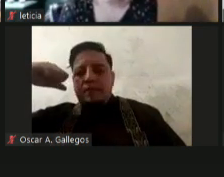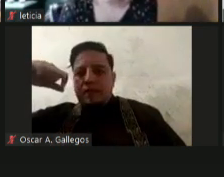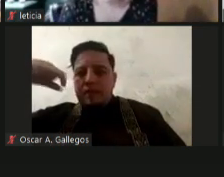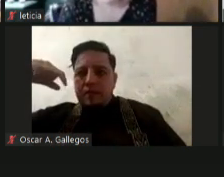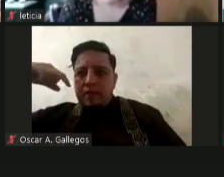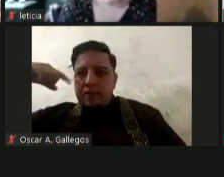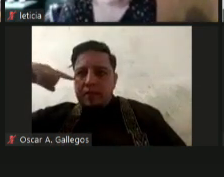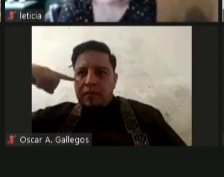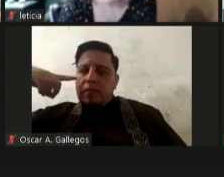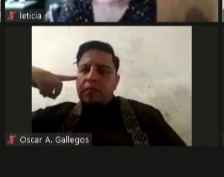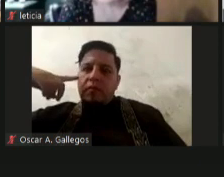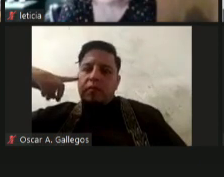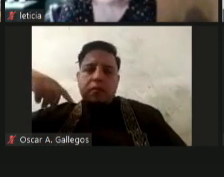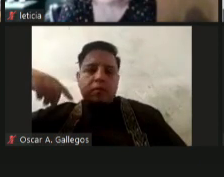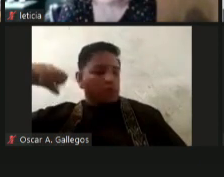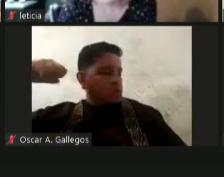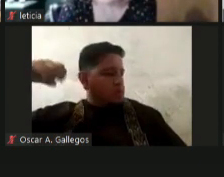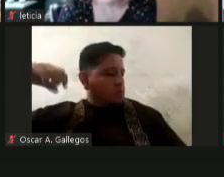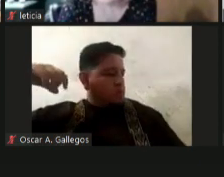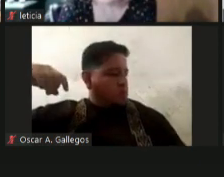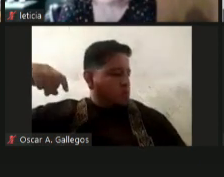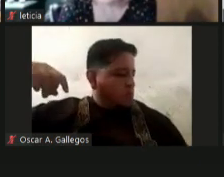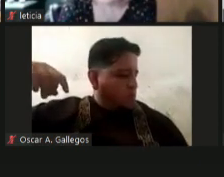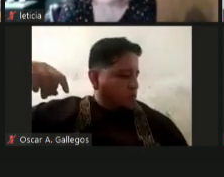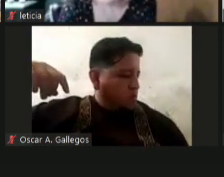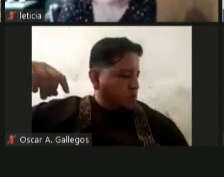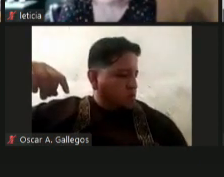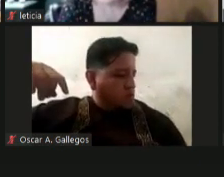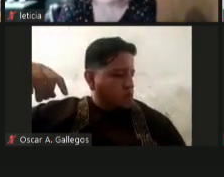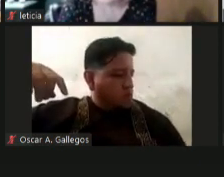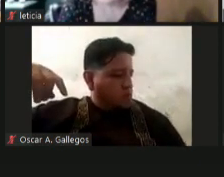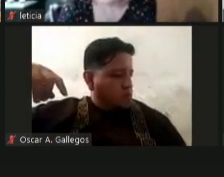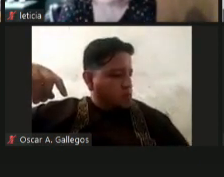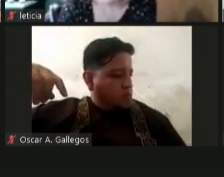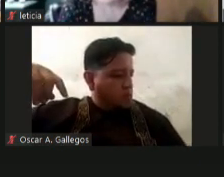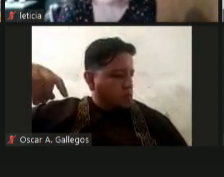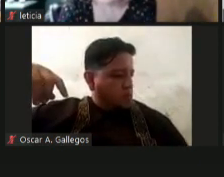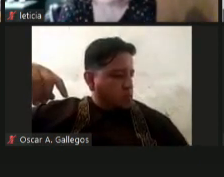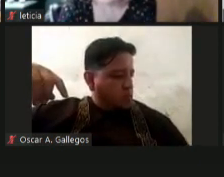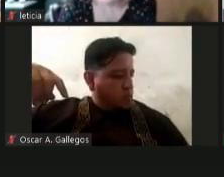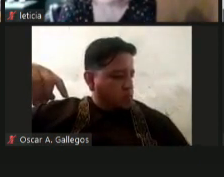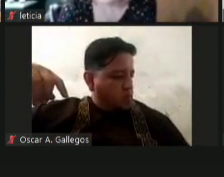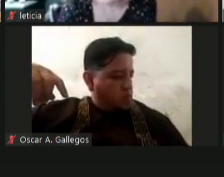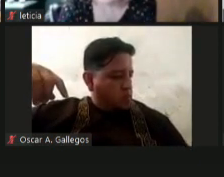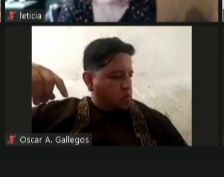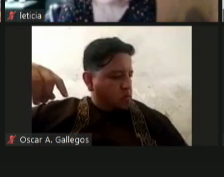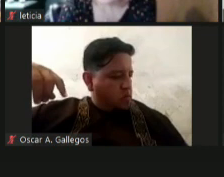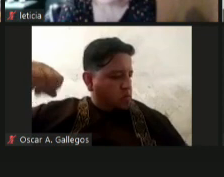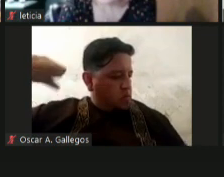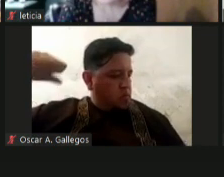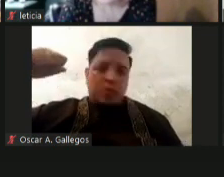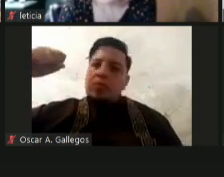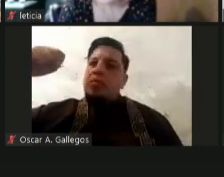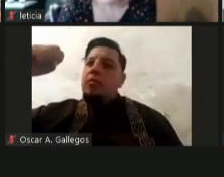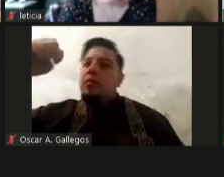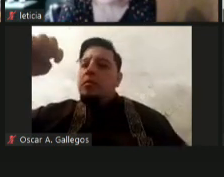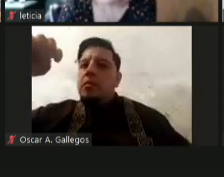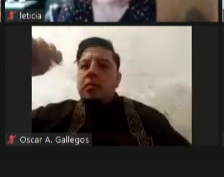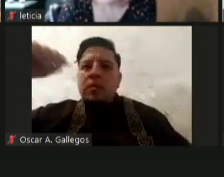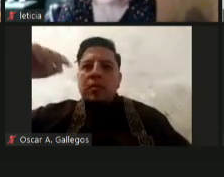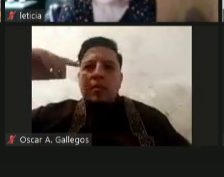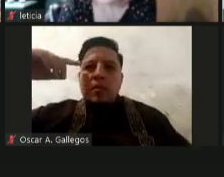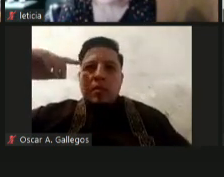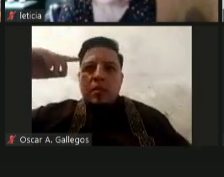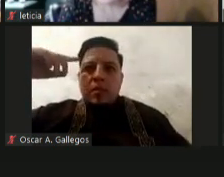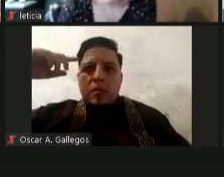al superintendente a nivel local. Ya lo ha dicho el propio regidor Magdaleno Silva, la CFE en Ciudad